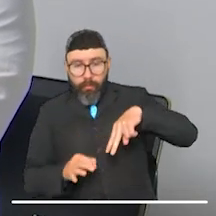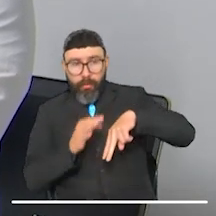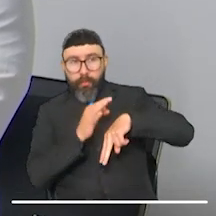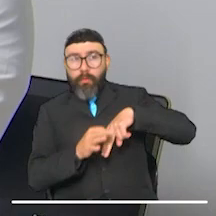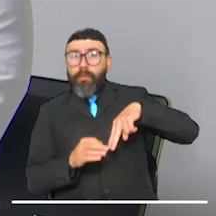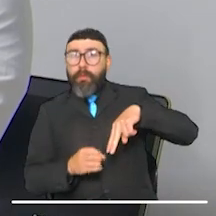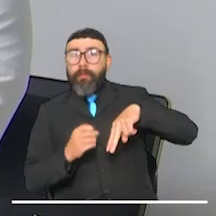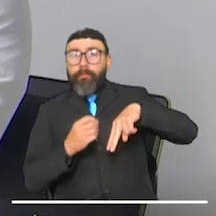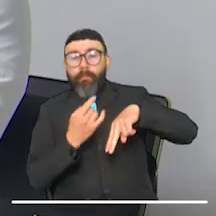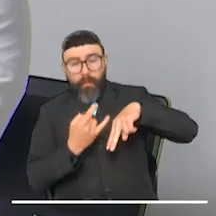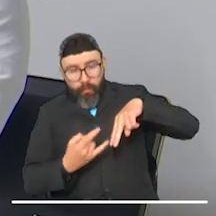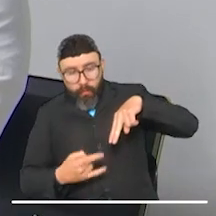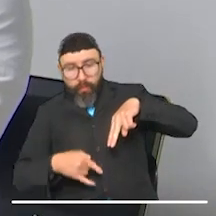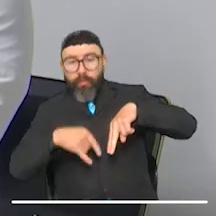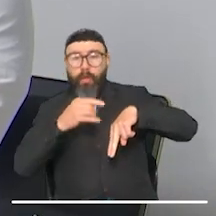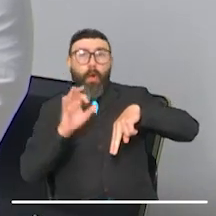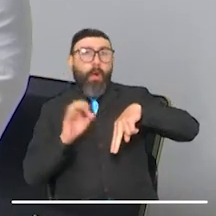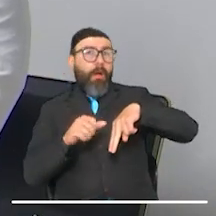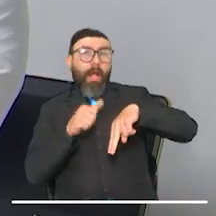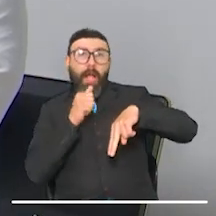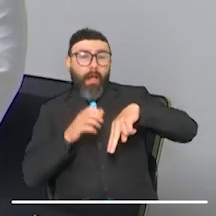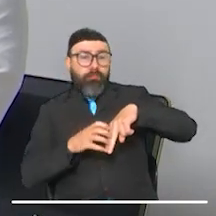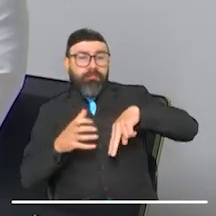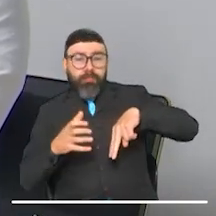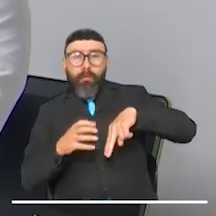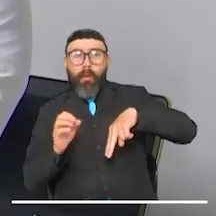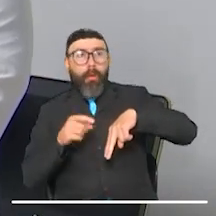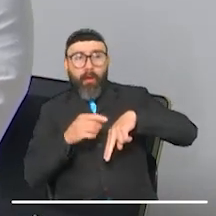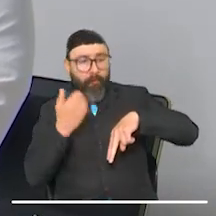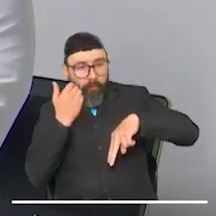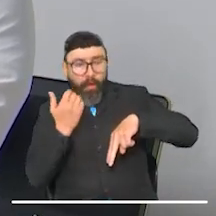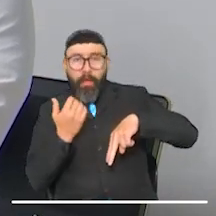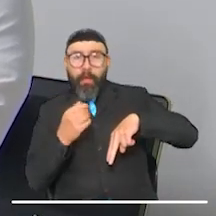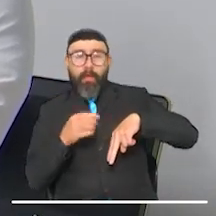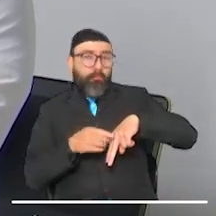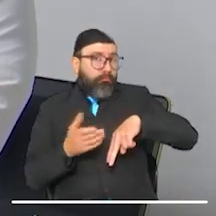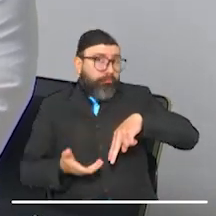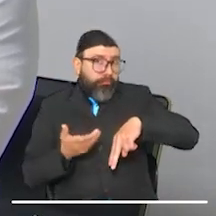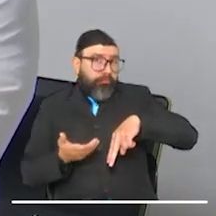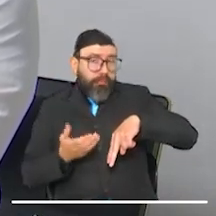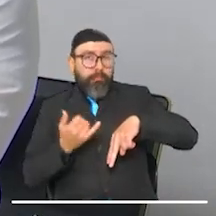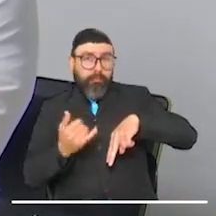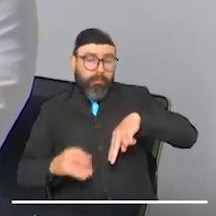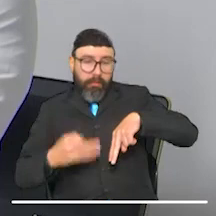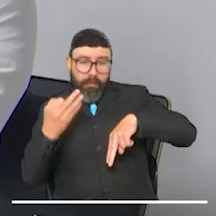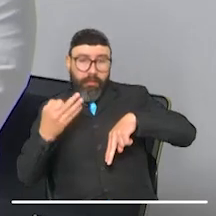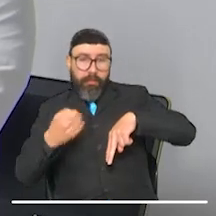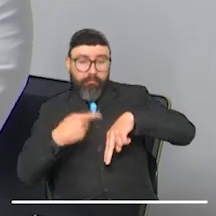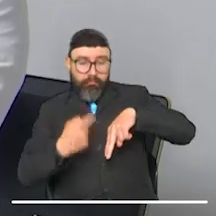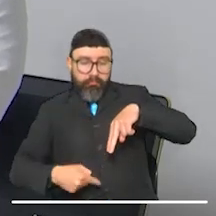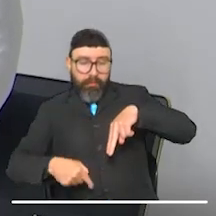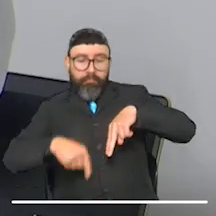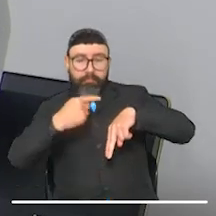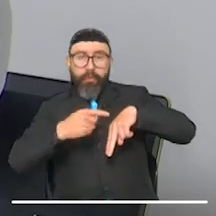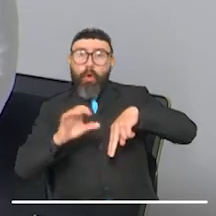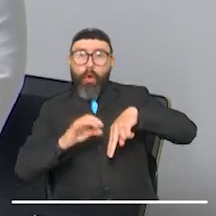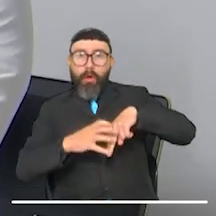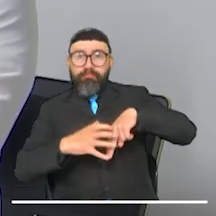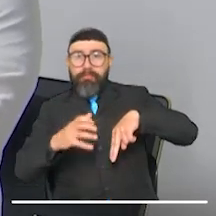o por problemas linfáticos así por enfermedades de origen linfático de origen venoso y de origen arterial entonces